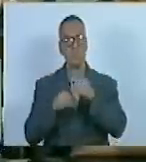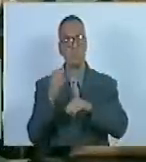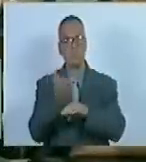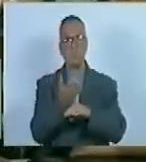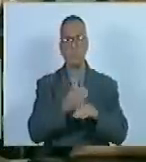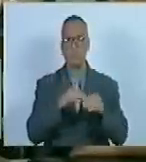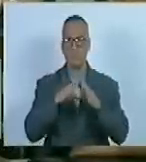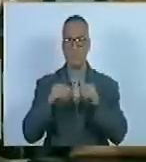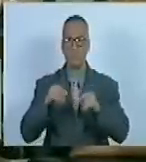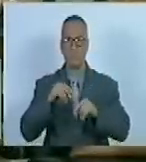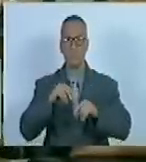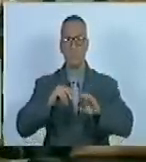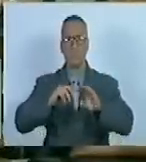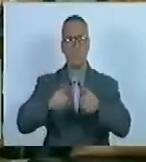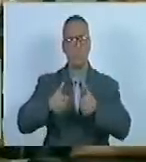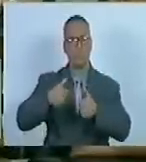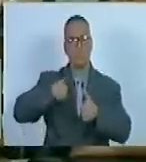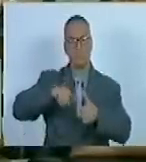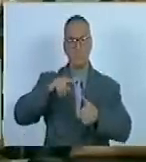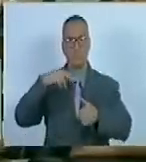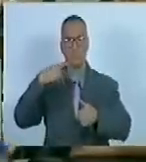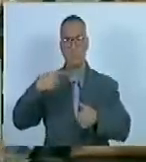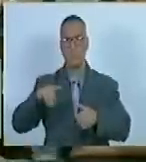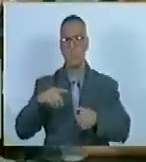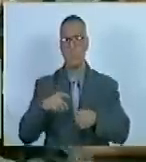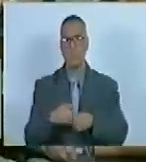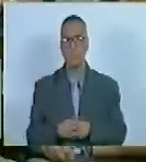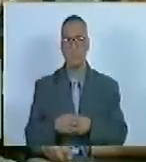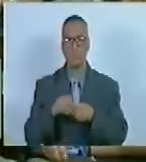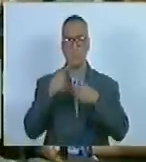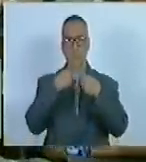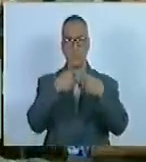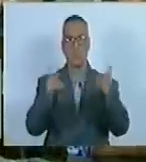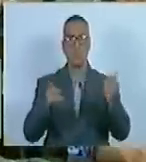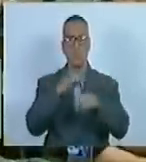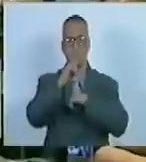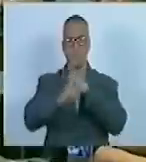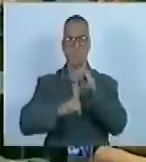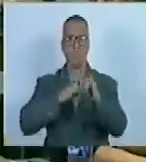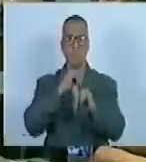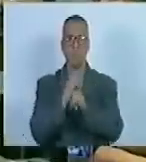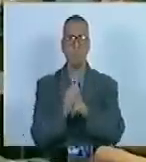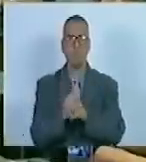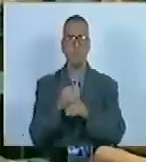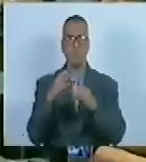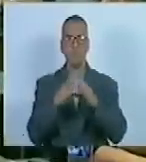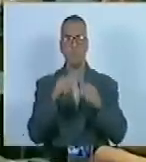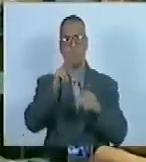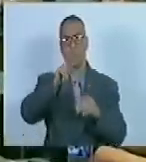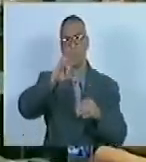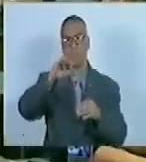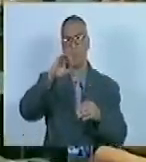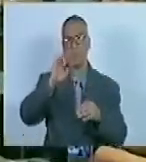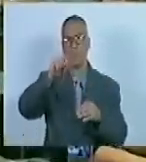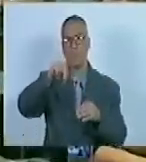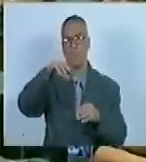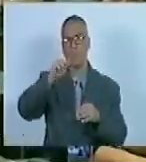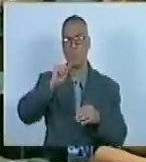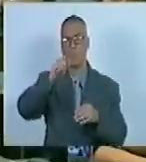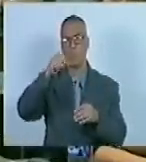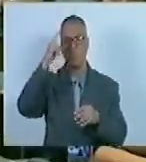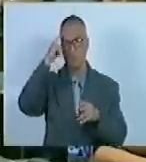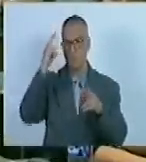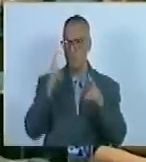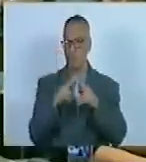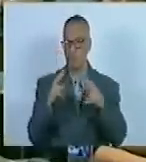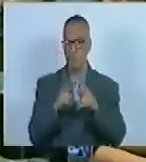los principios fundamentales del derecho público internacional, de la Convención de Viena, etcétera, bueno,